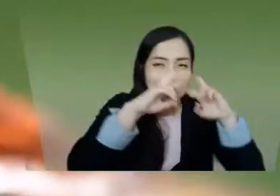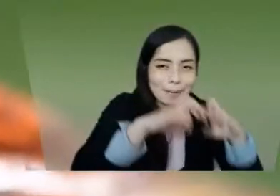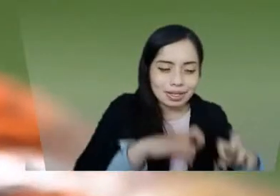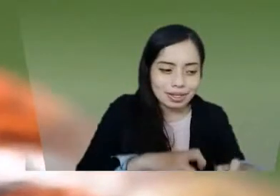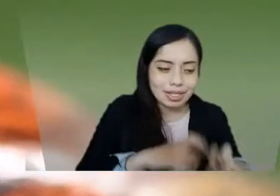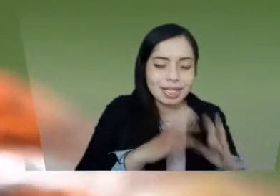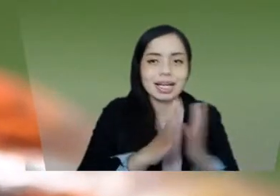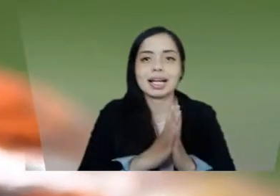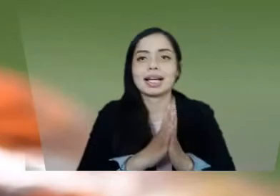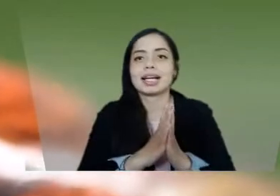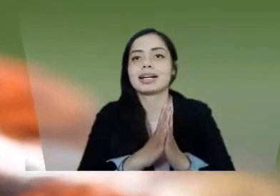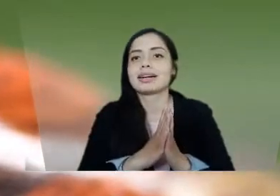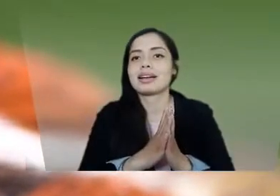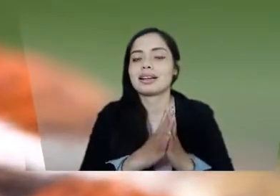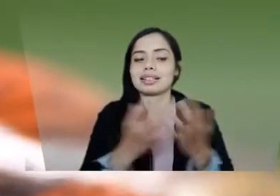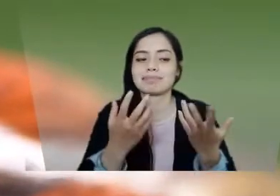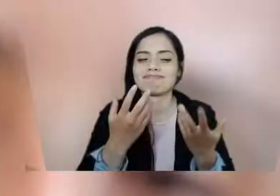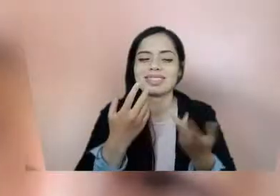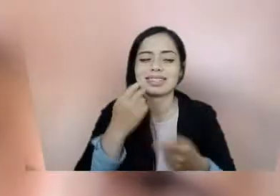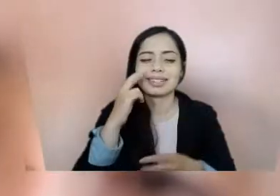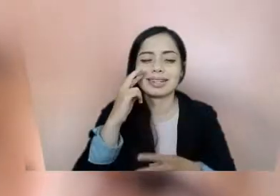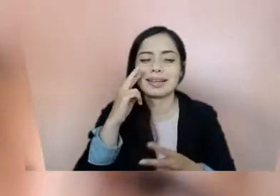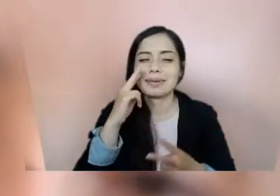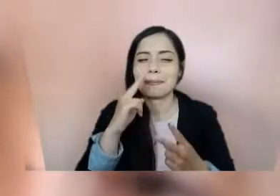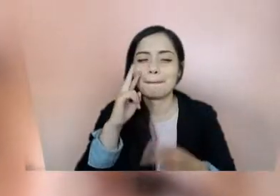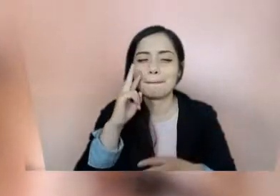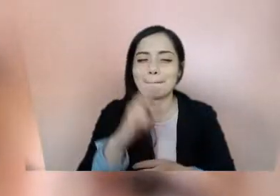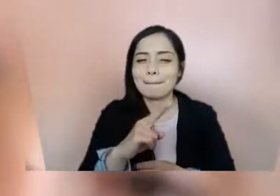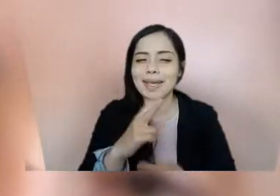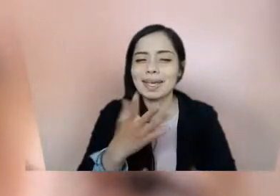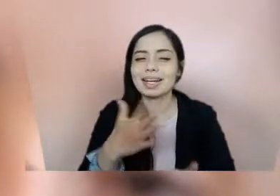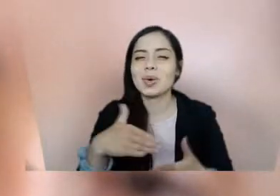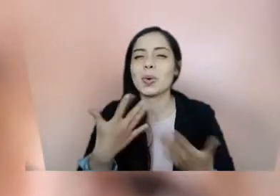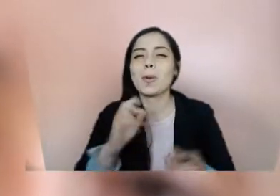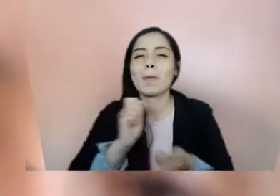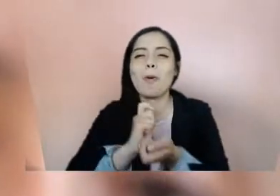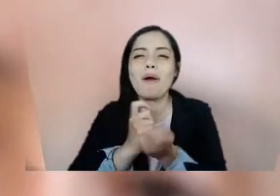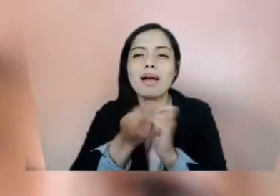hace 100 años y eso nos permite ahora poder secuenciar su genoma,